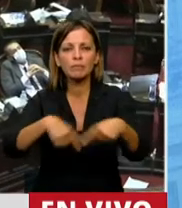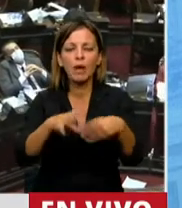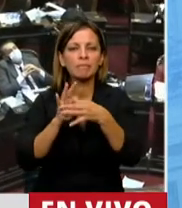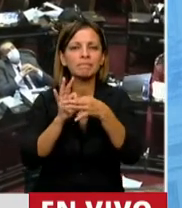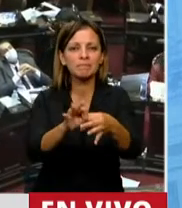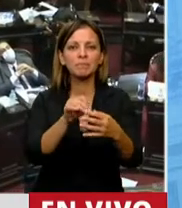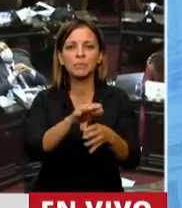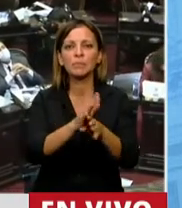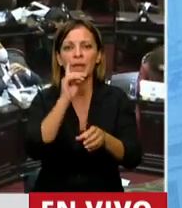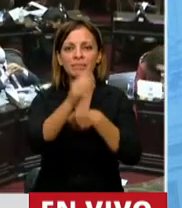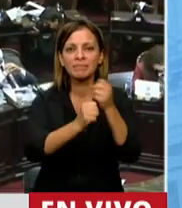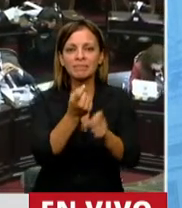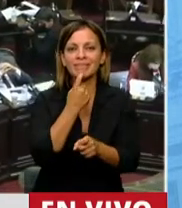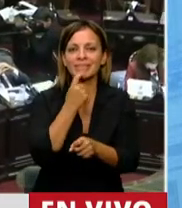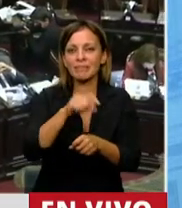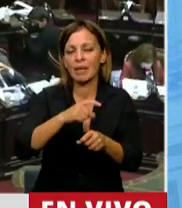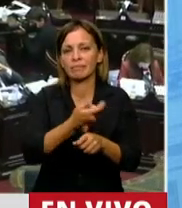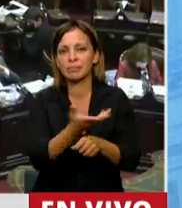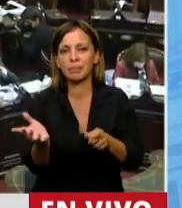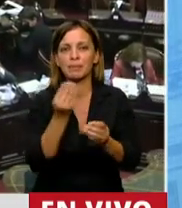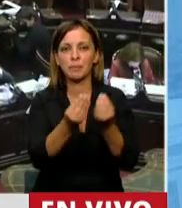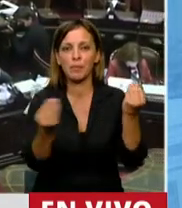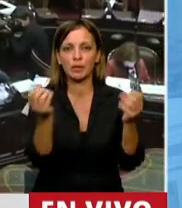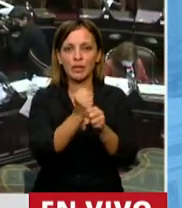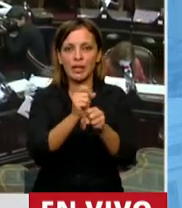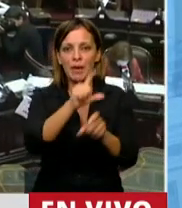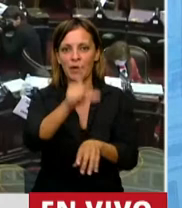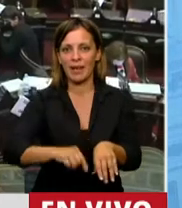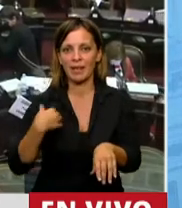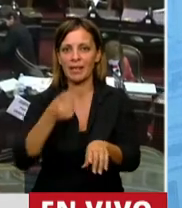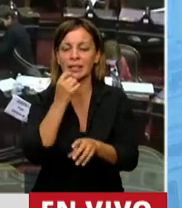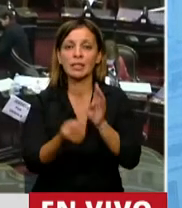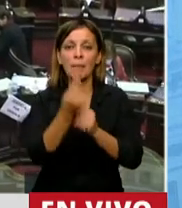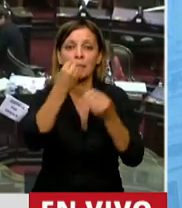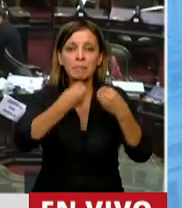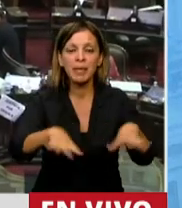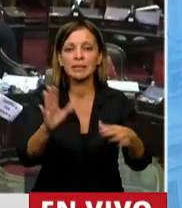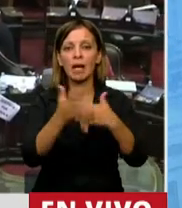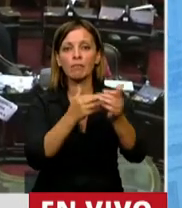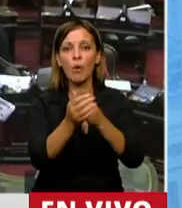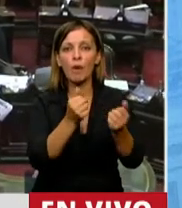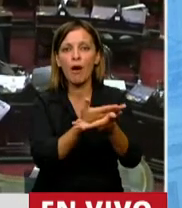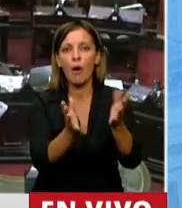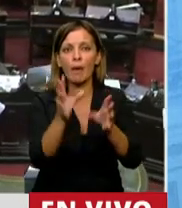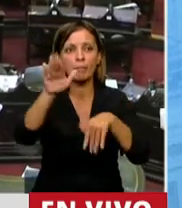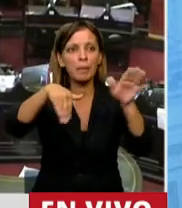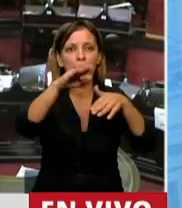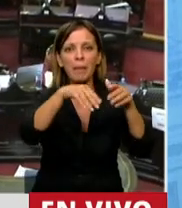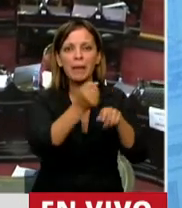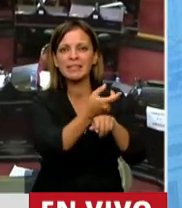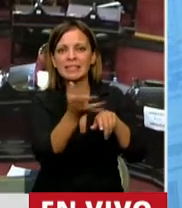que ver con la herrería. Hay mucho trabajo en nuestro país. En cualquier lugar donde se clava una obra, son cientos los trabajadores que